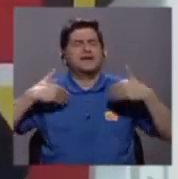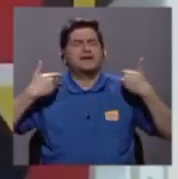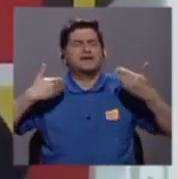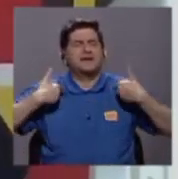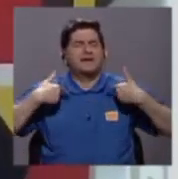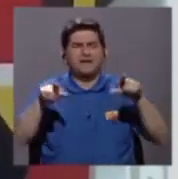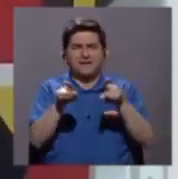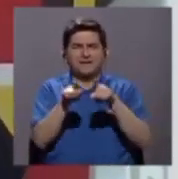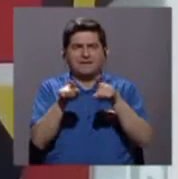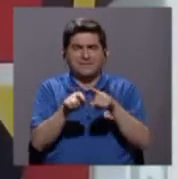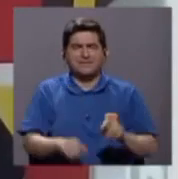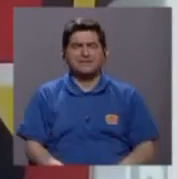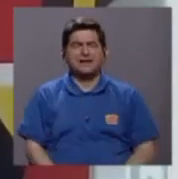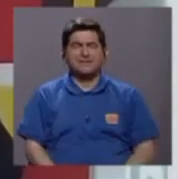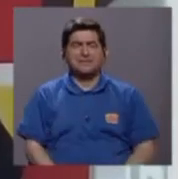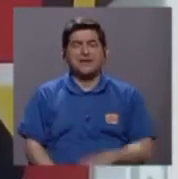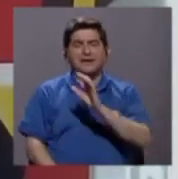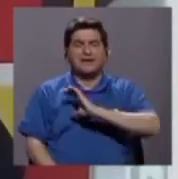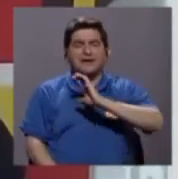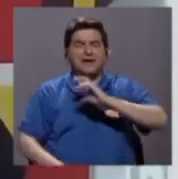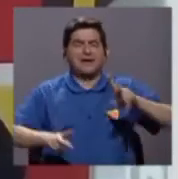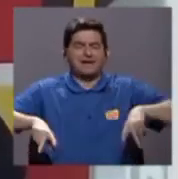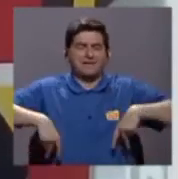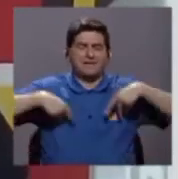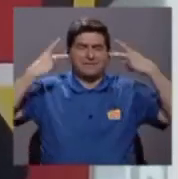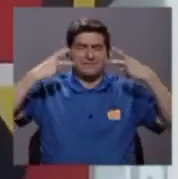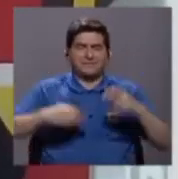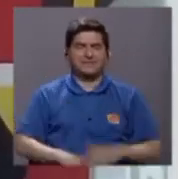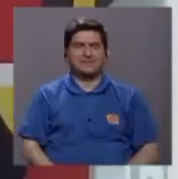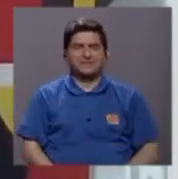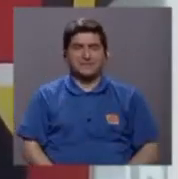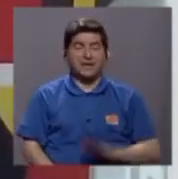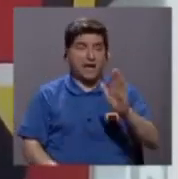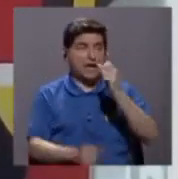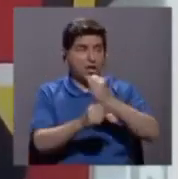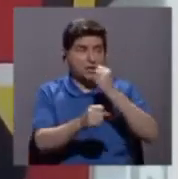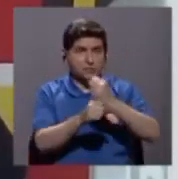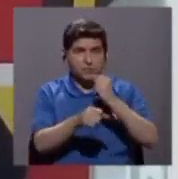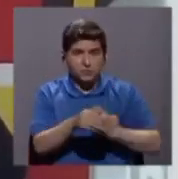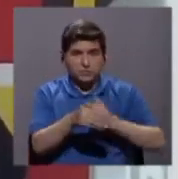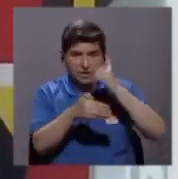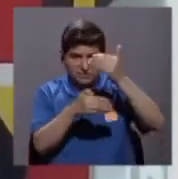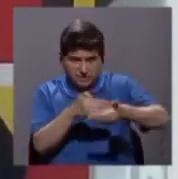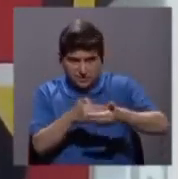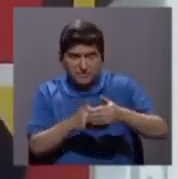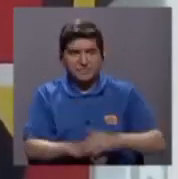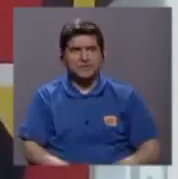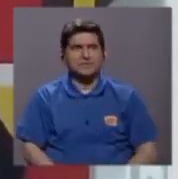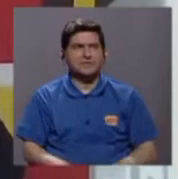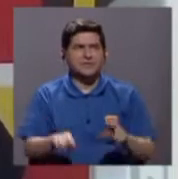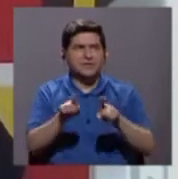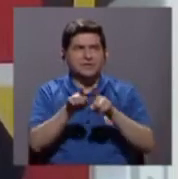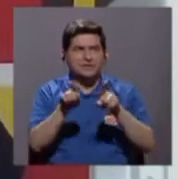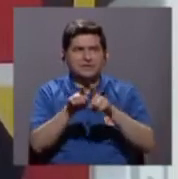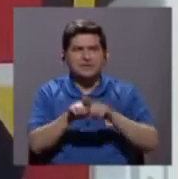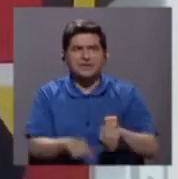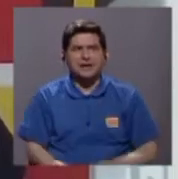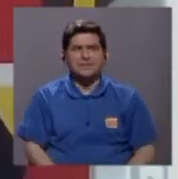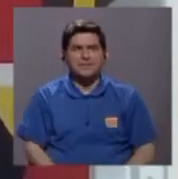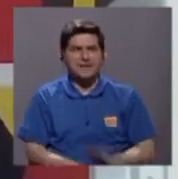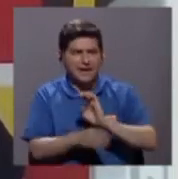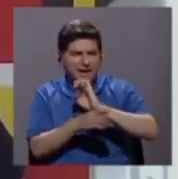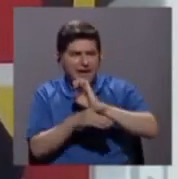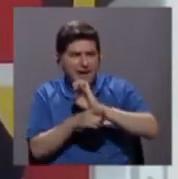la seriosidad de la vida. En su obra después, cuando hablamos sobre esto, también una ética